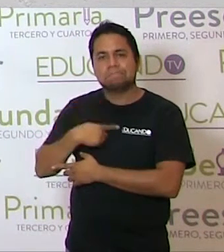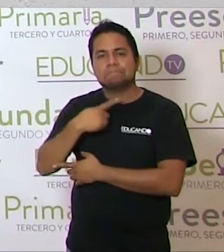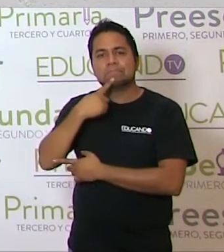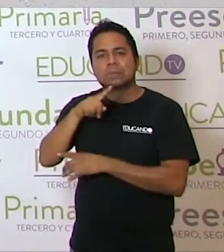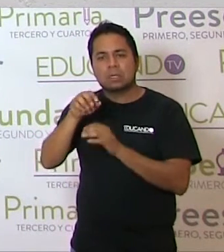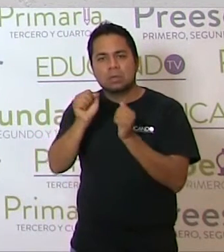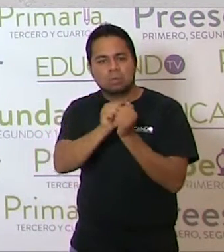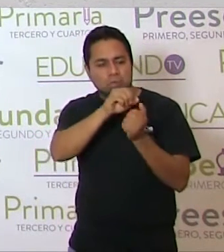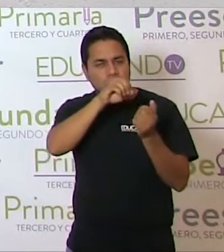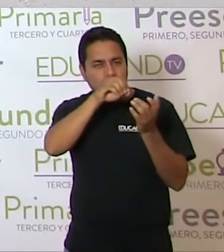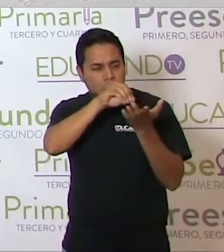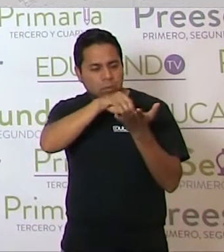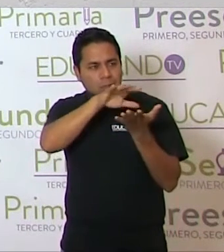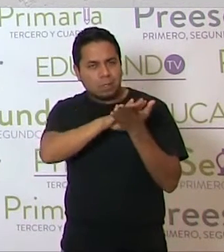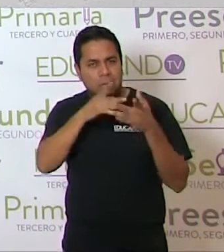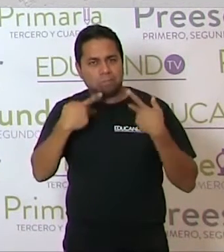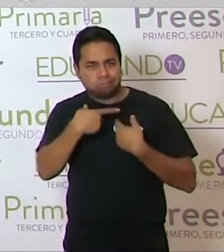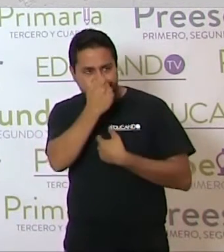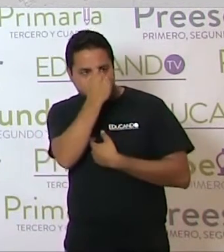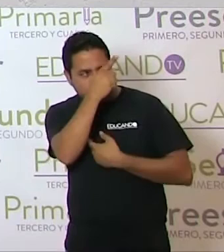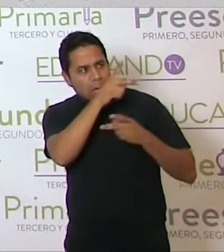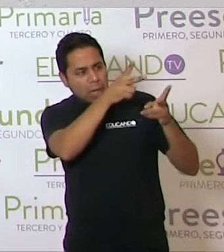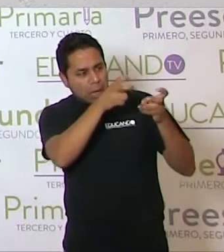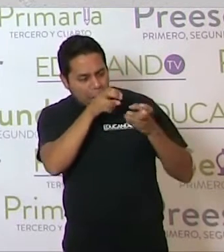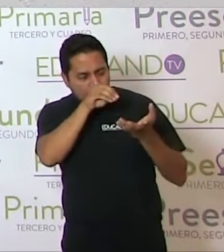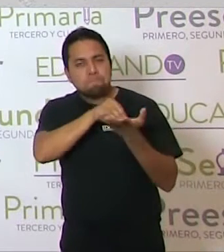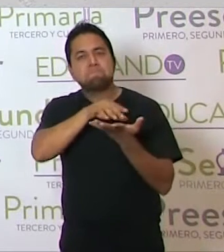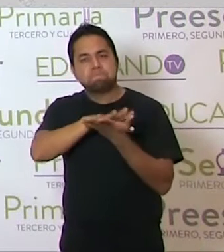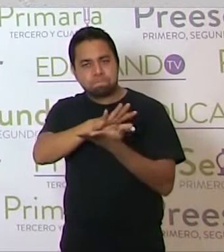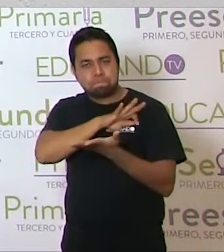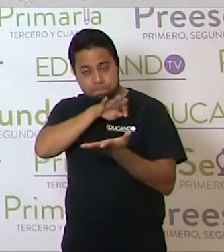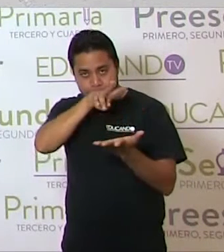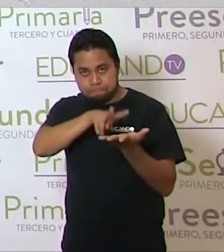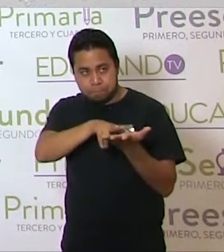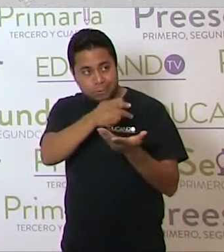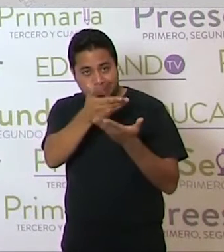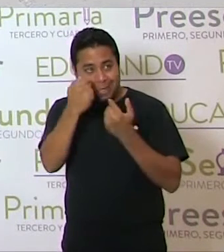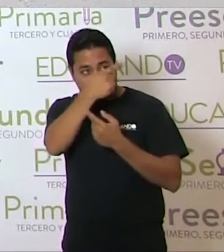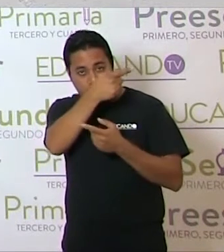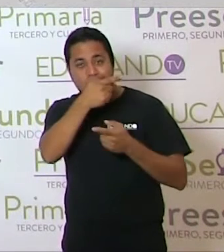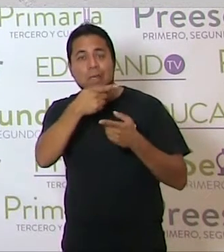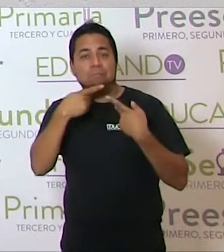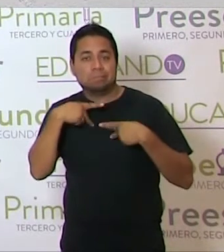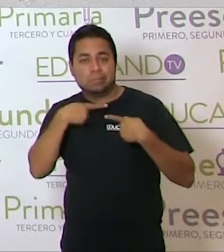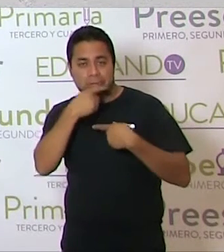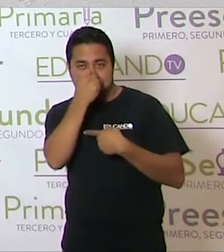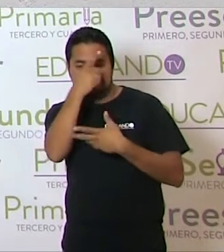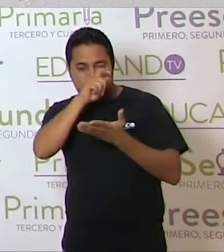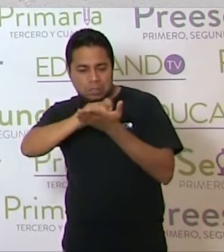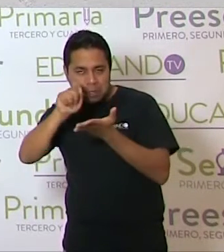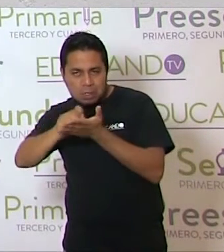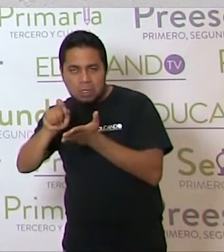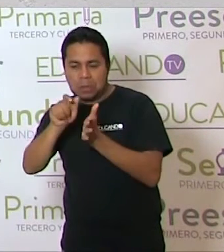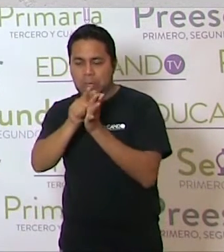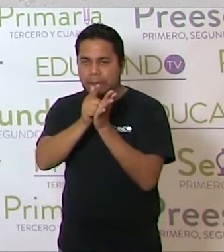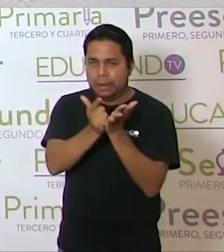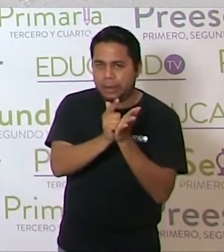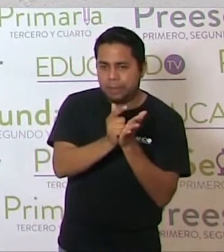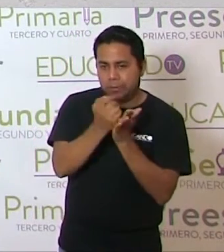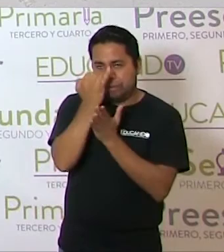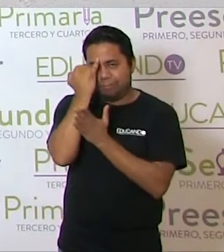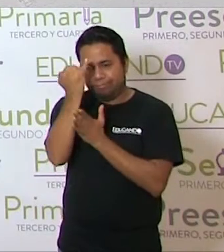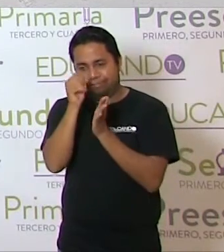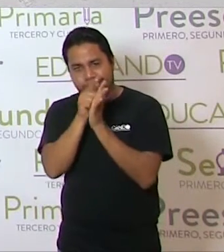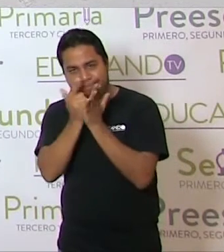cita a estos autores que están que escribió en un libro o una revista un periódico o un